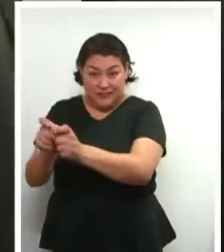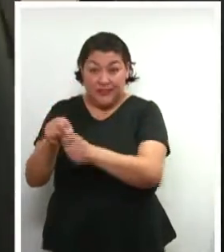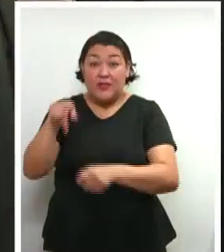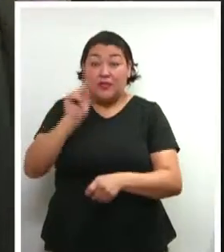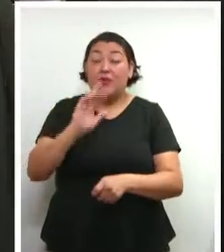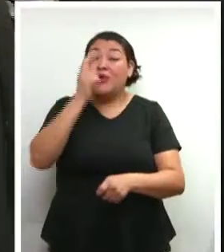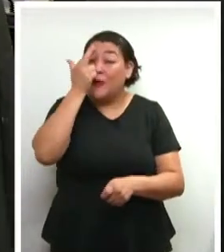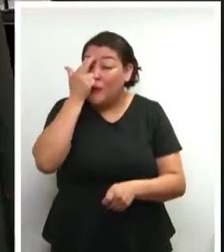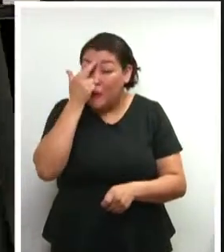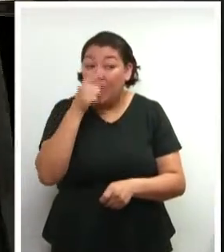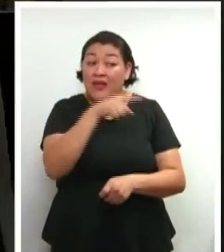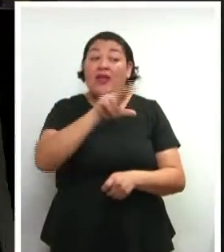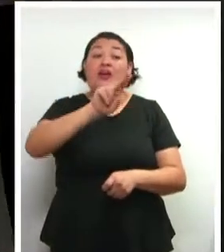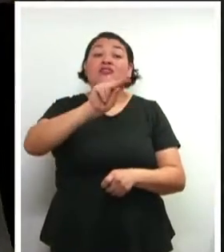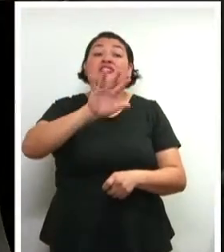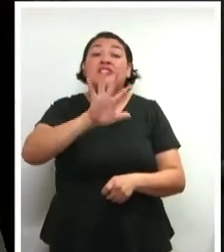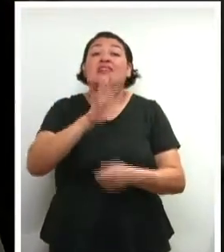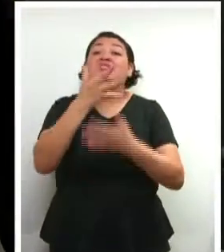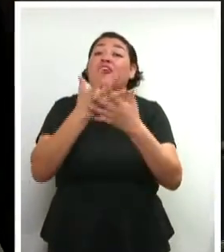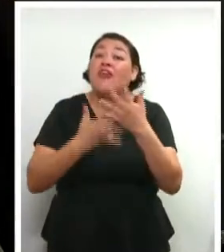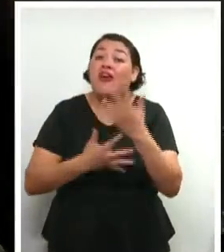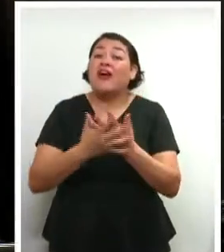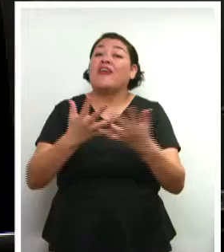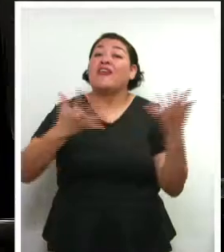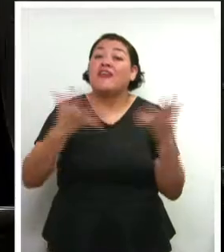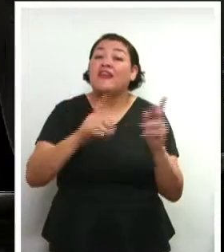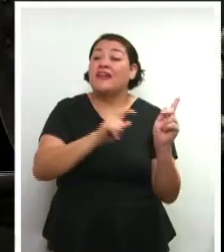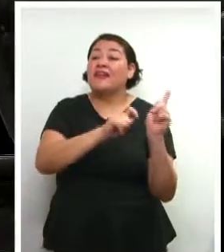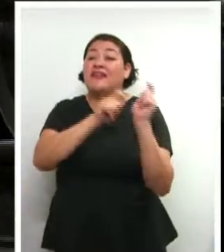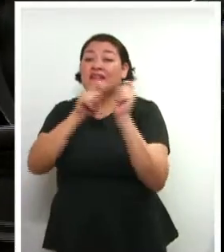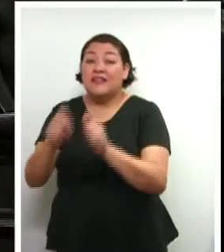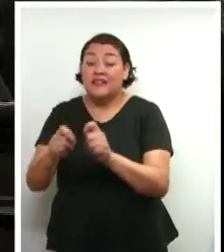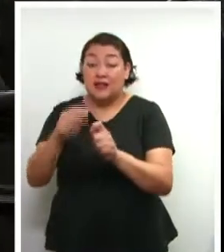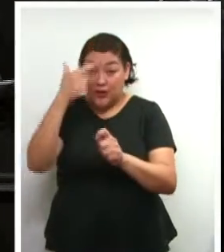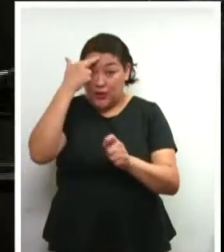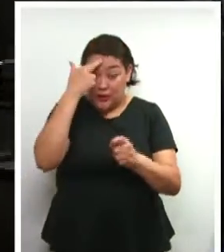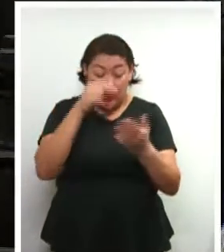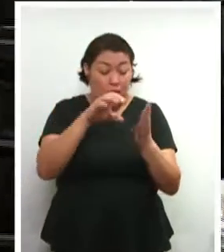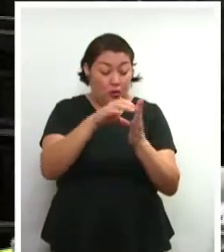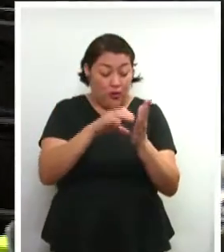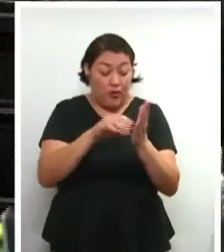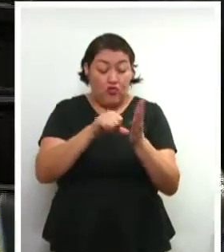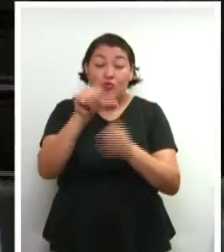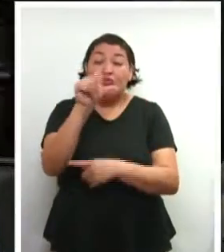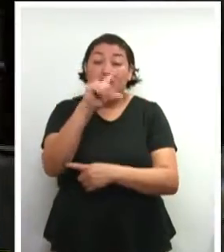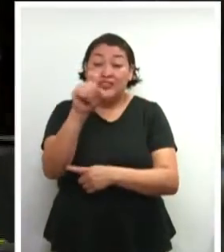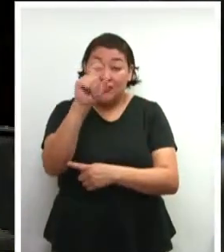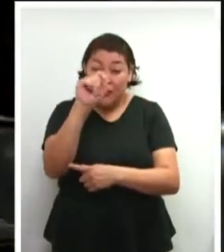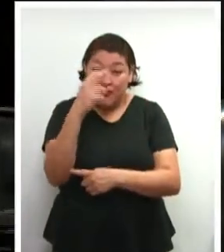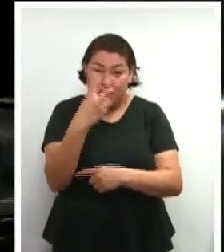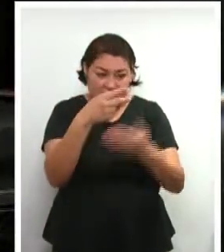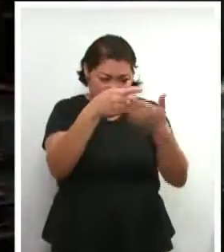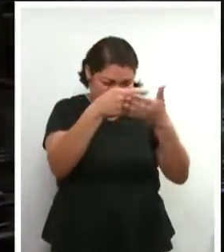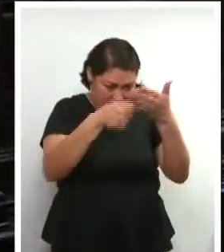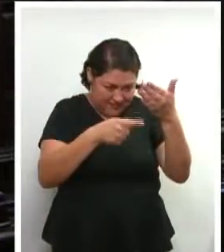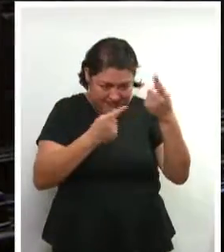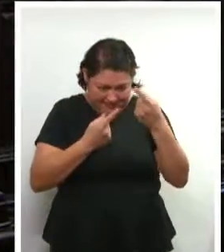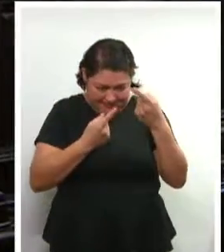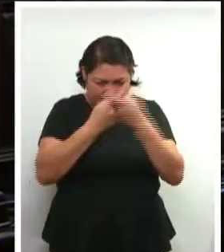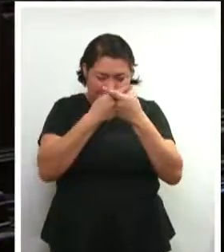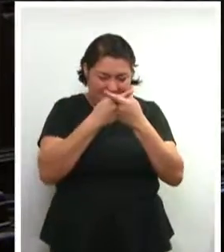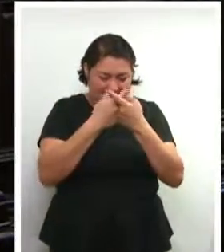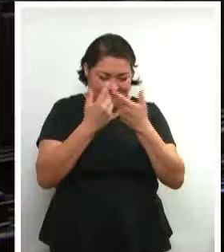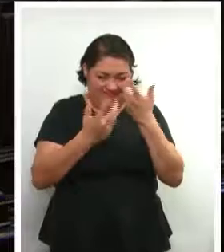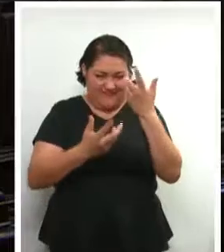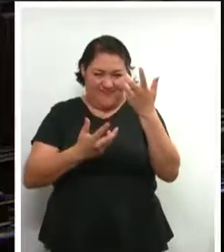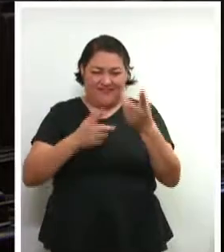índole ejecutivo u operativo, y cuando se va uno al sustantivo del 122 de la Constitución, pues resulta que el